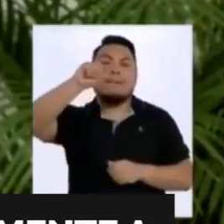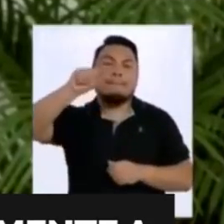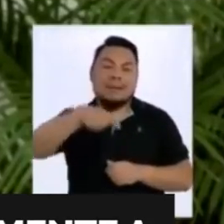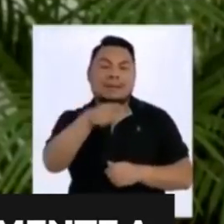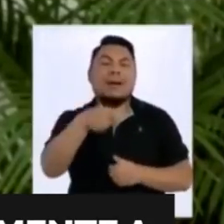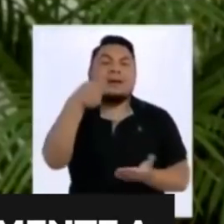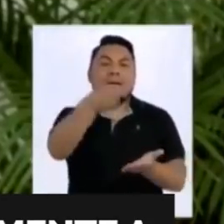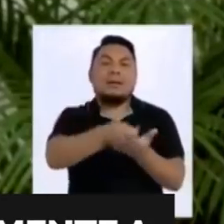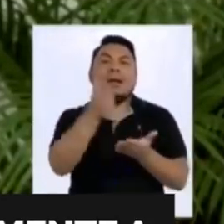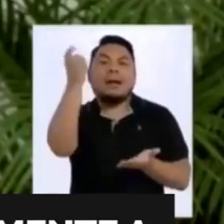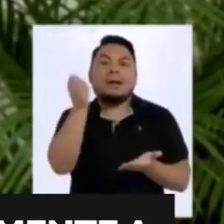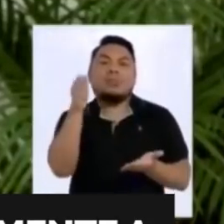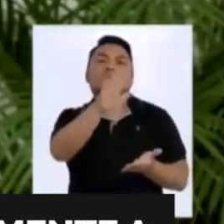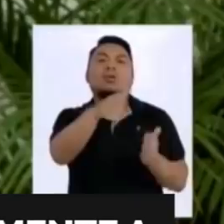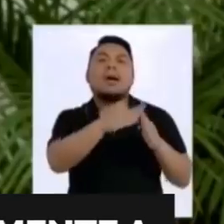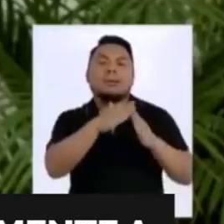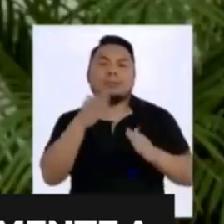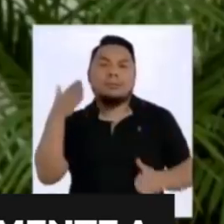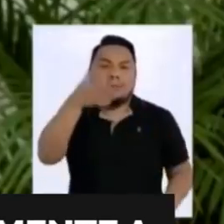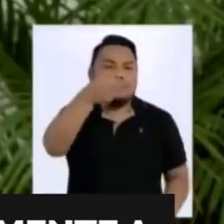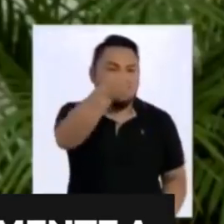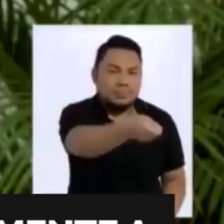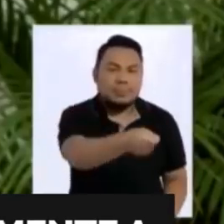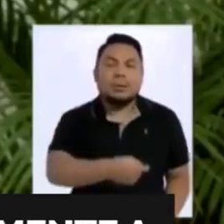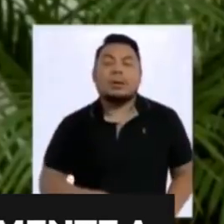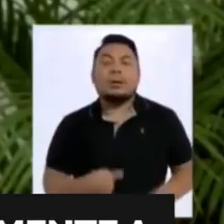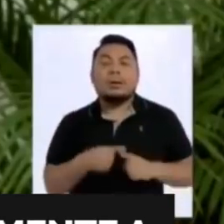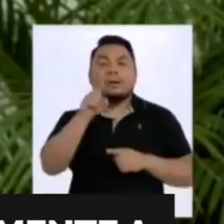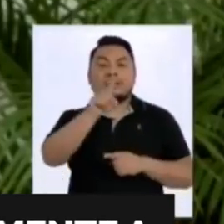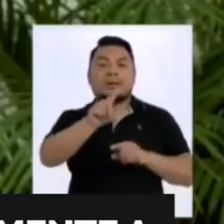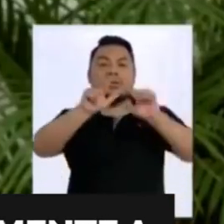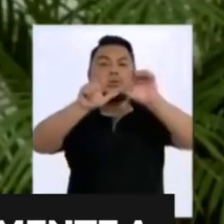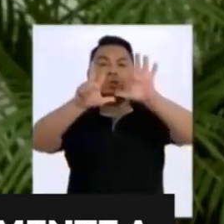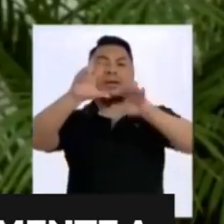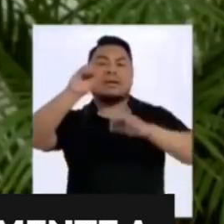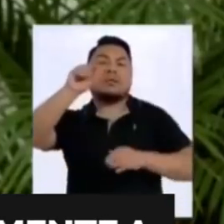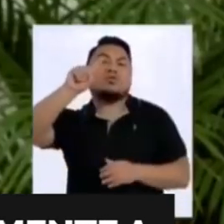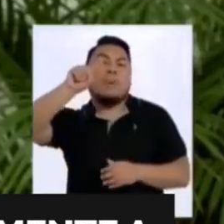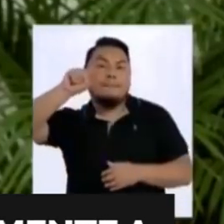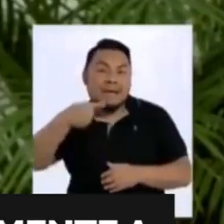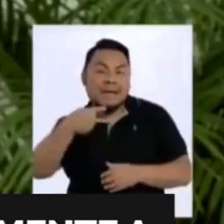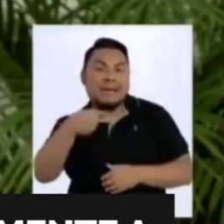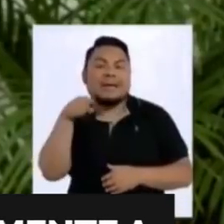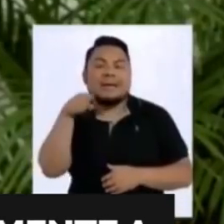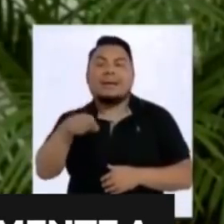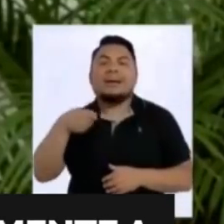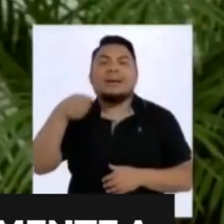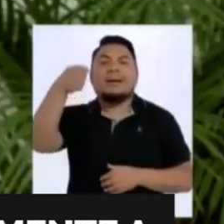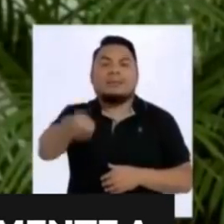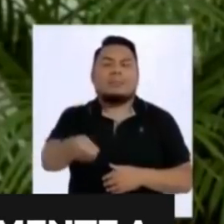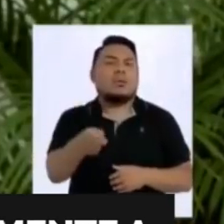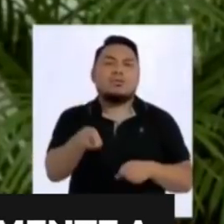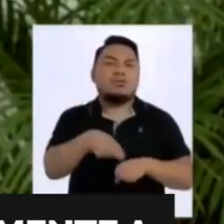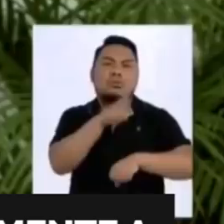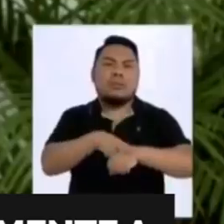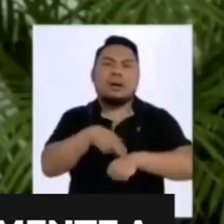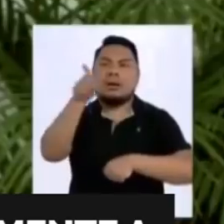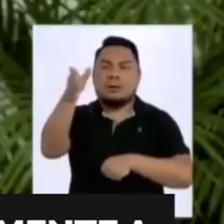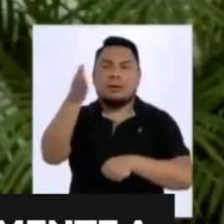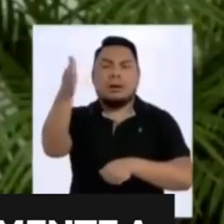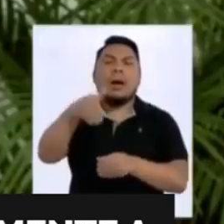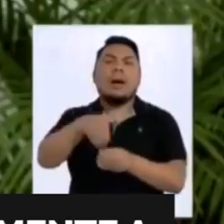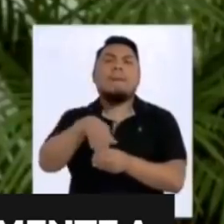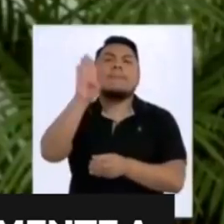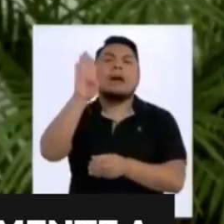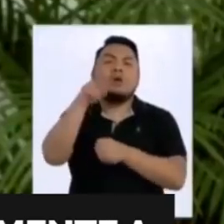van a recibir su bono en su casa y 281 mil van a recibir su pago regular en las